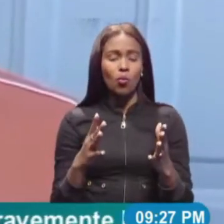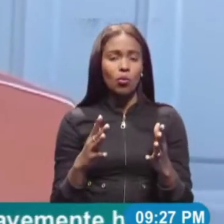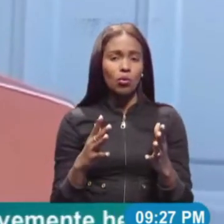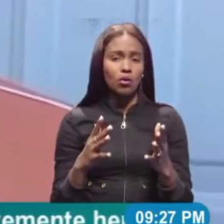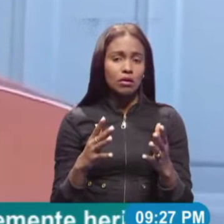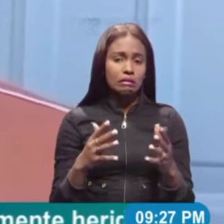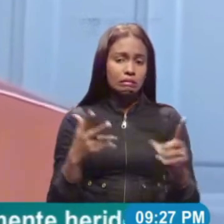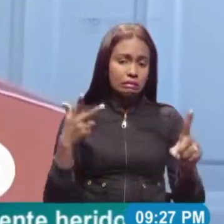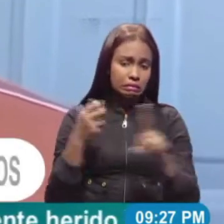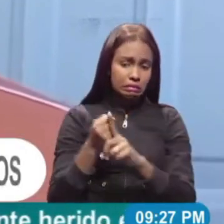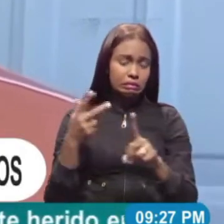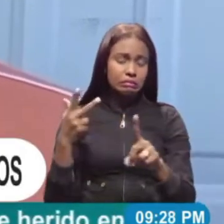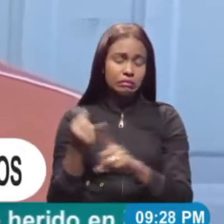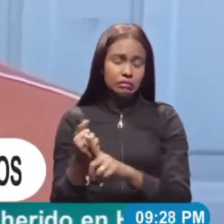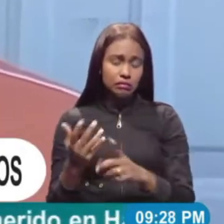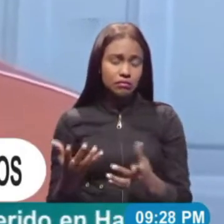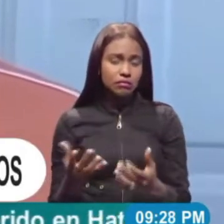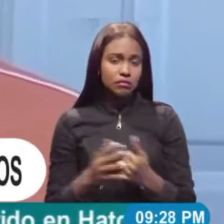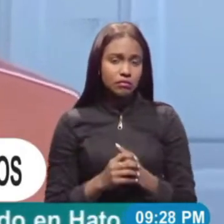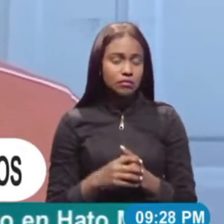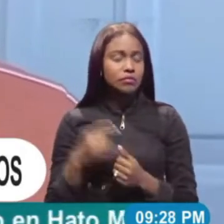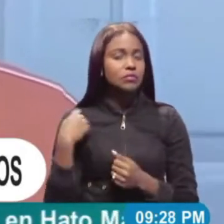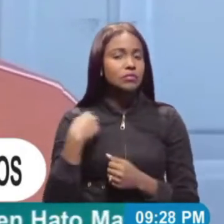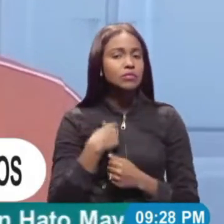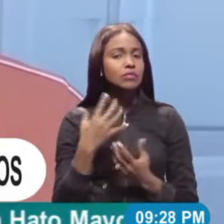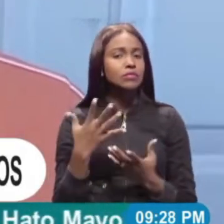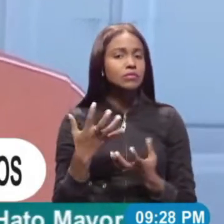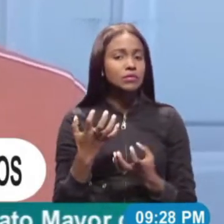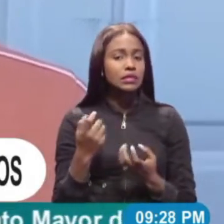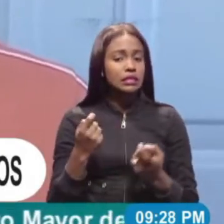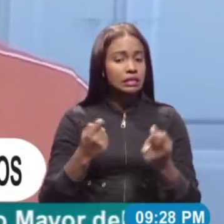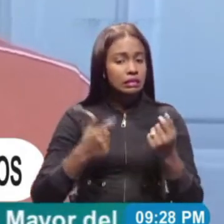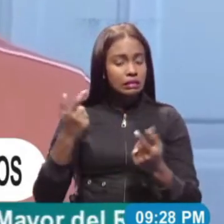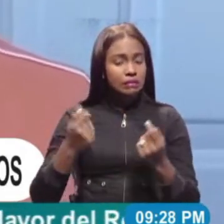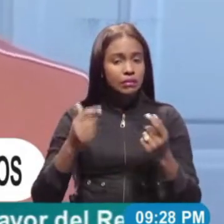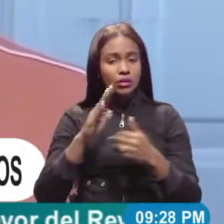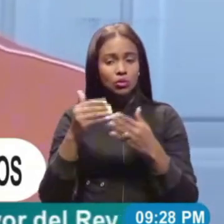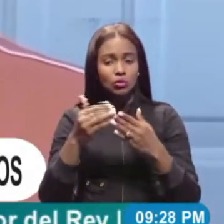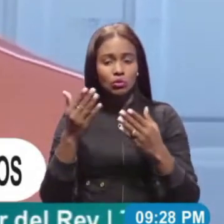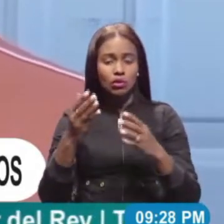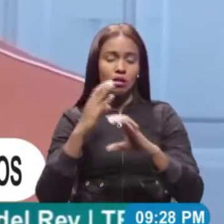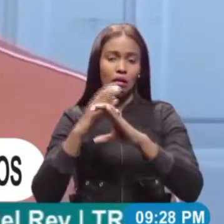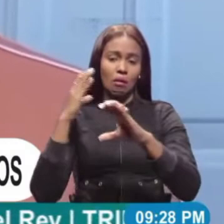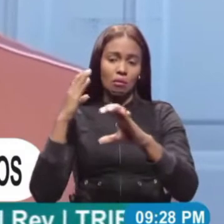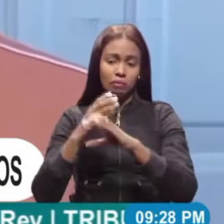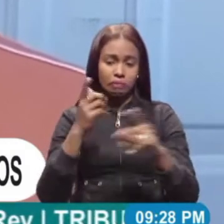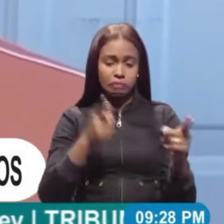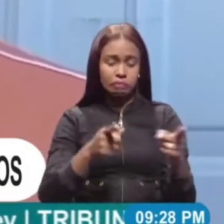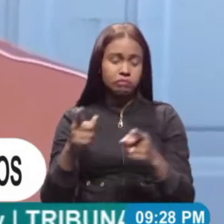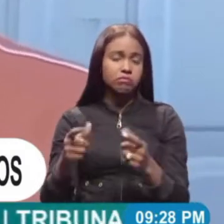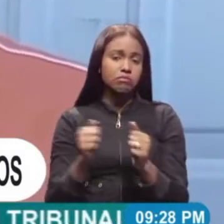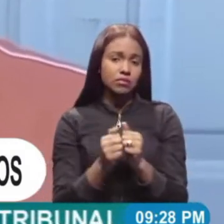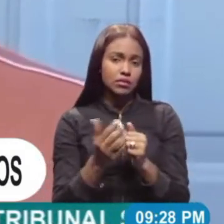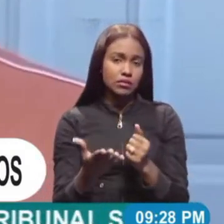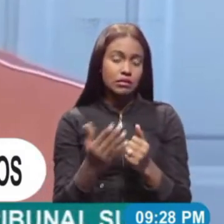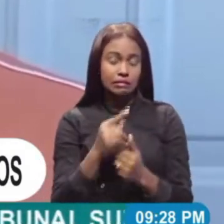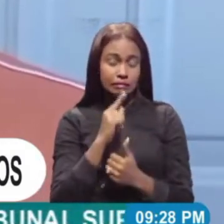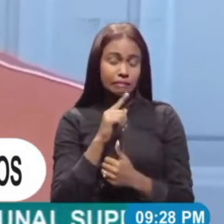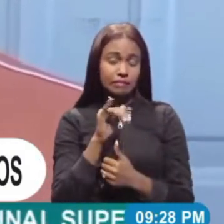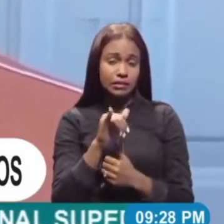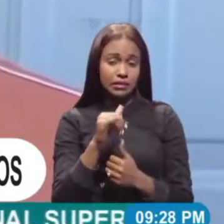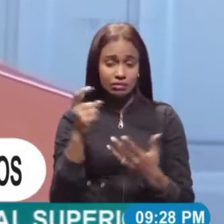Mucho tránsito, mucho accidente. Porque queremos que nos eliminen por lo menos todas las patanas y todas esas cosas, porque eso da pena, todas